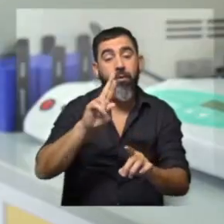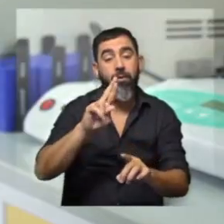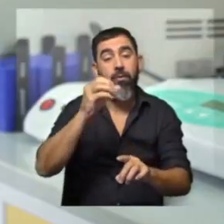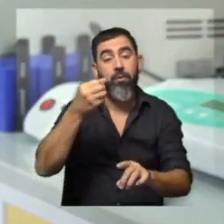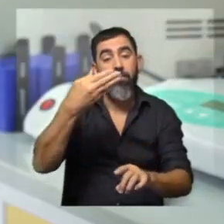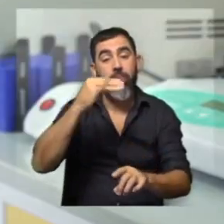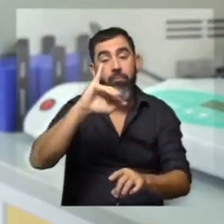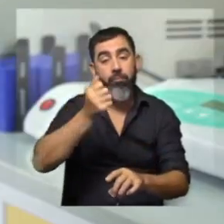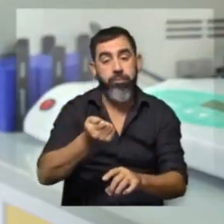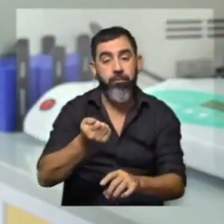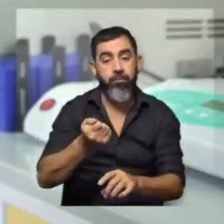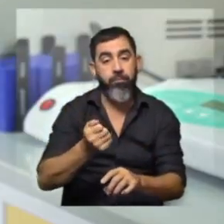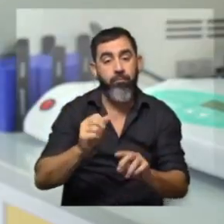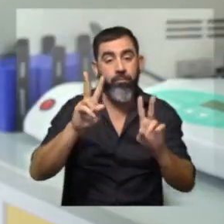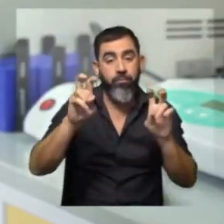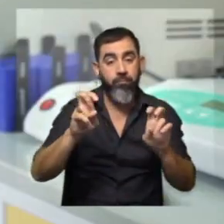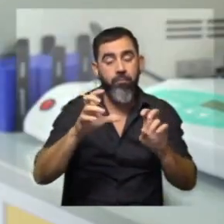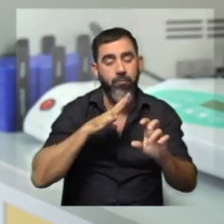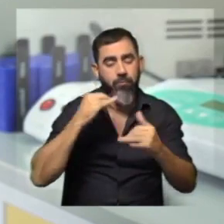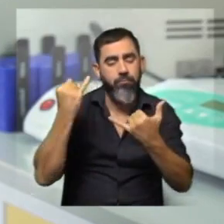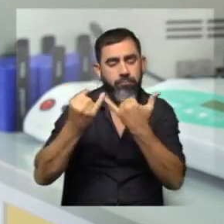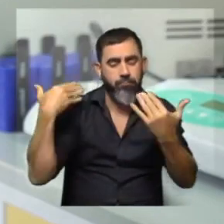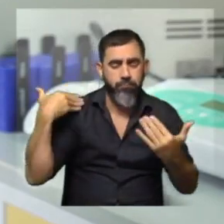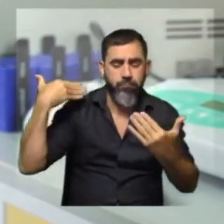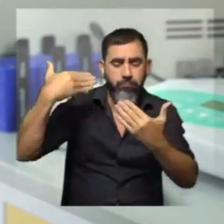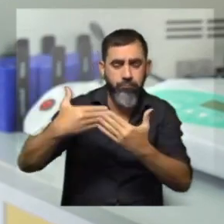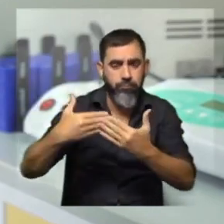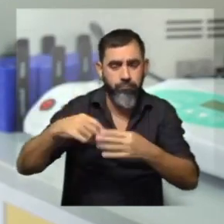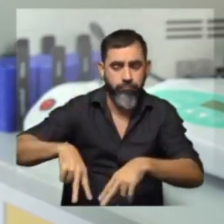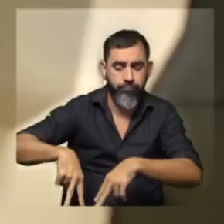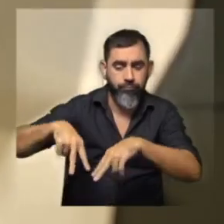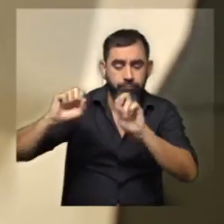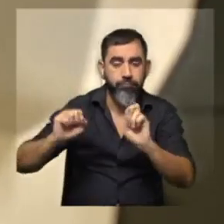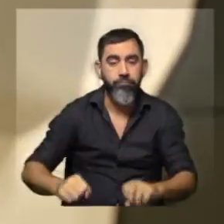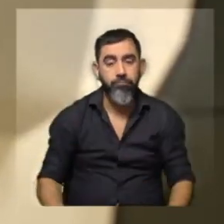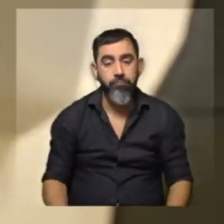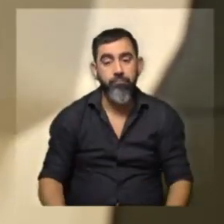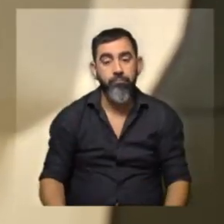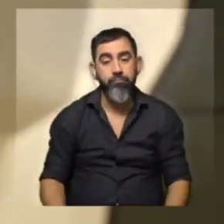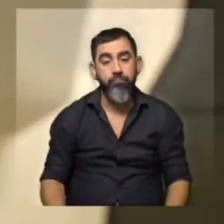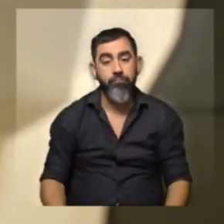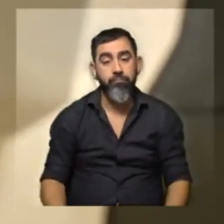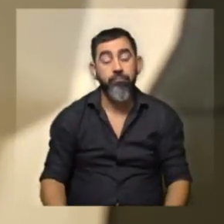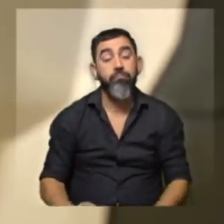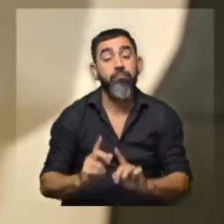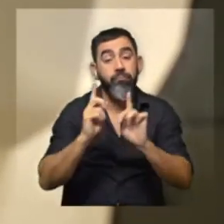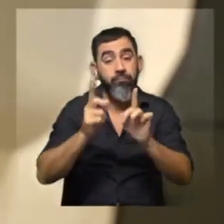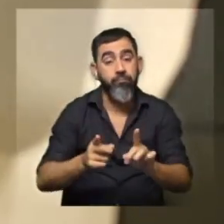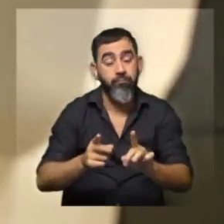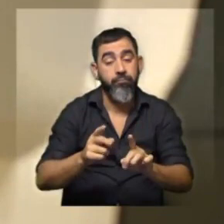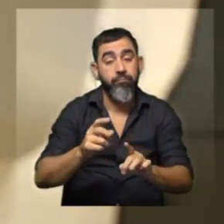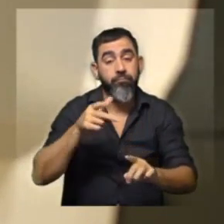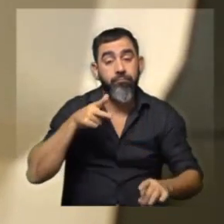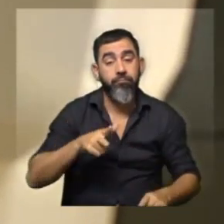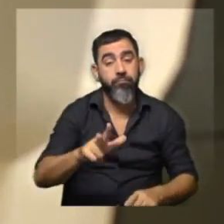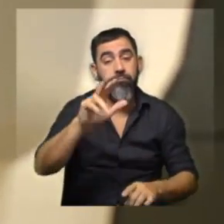un tema que hace bastante tiempo histórico, digamos, que se ha venido trabajando. Y también estamos trabajando con herpes